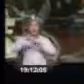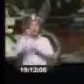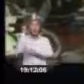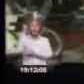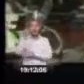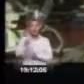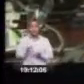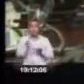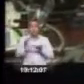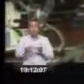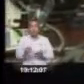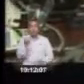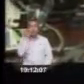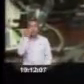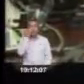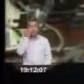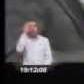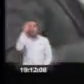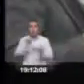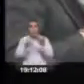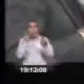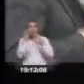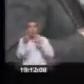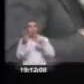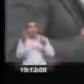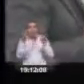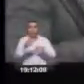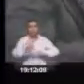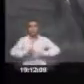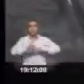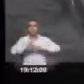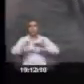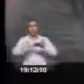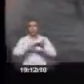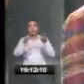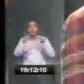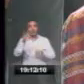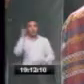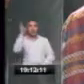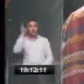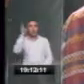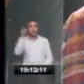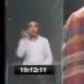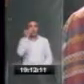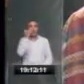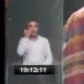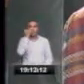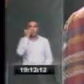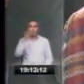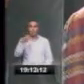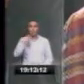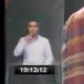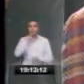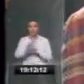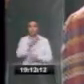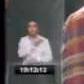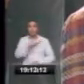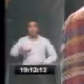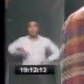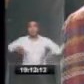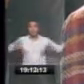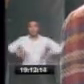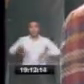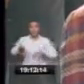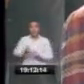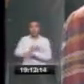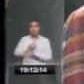quien cumple una visita en la que se reunirá con autoridades y líderes indígenas. Tuve también una reunión con el presidente Lenín Moreno hace un momento.